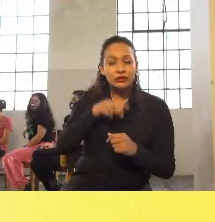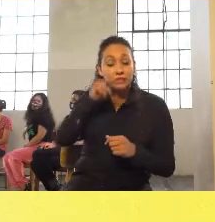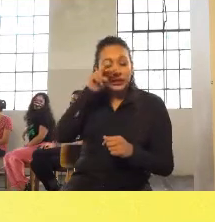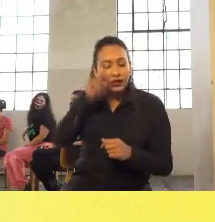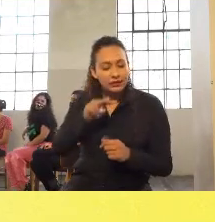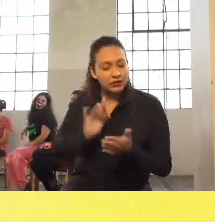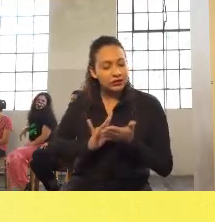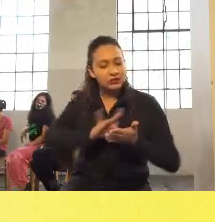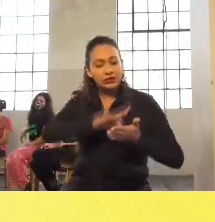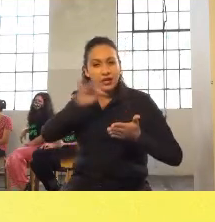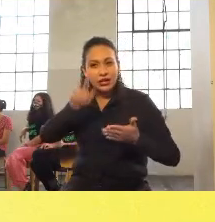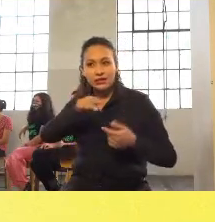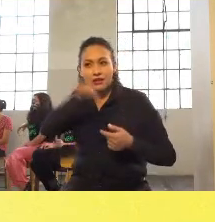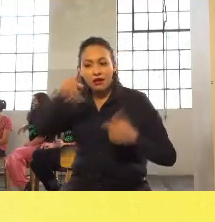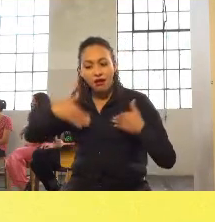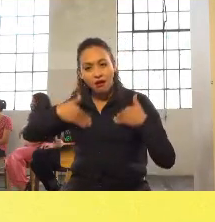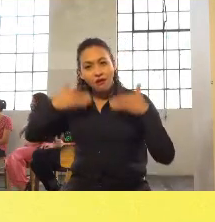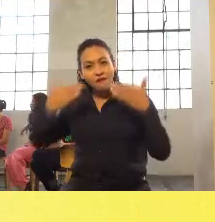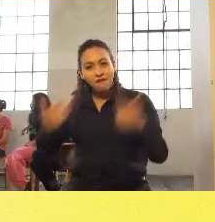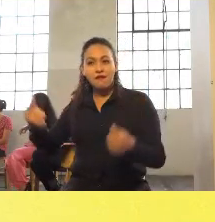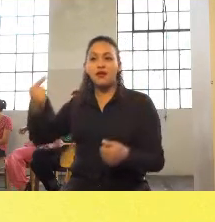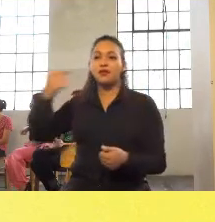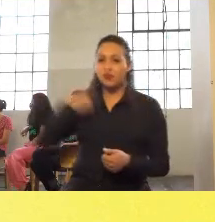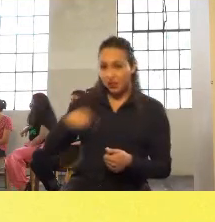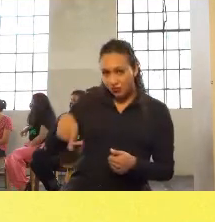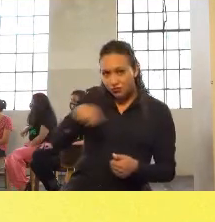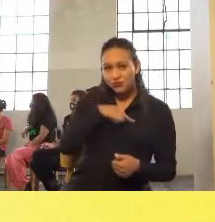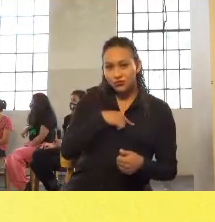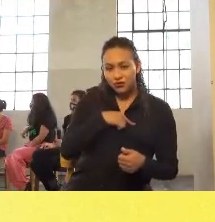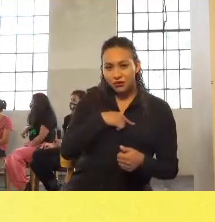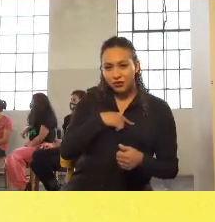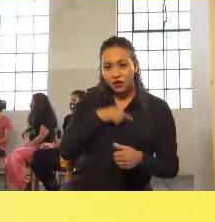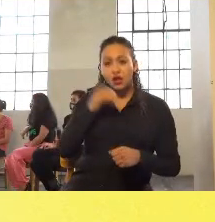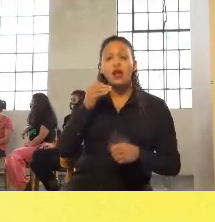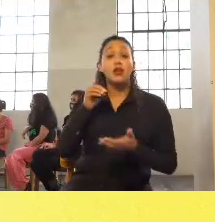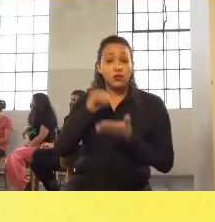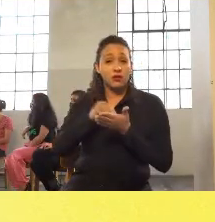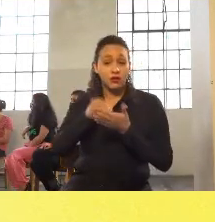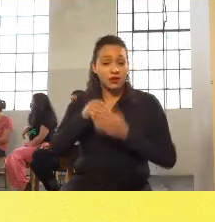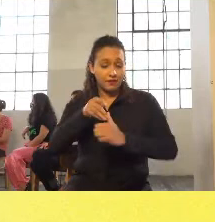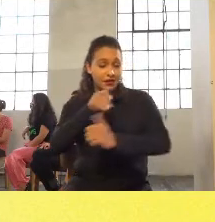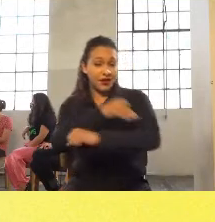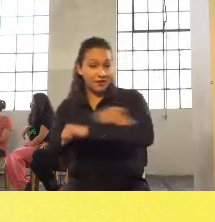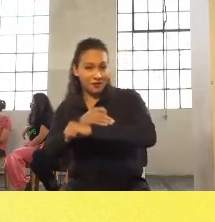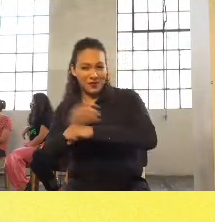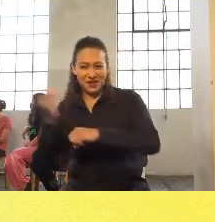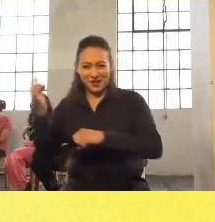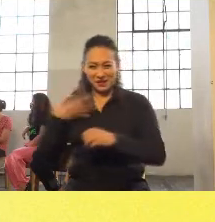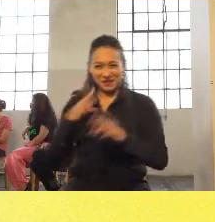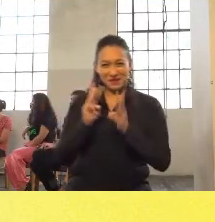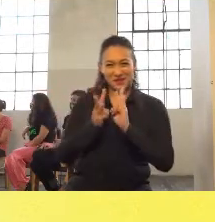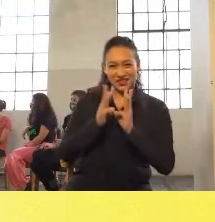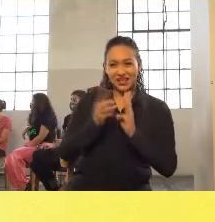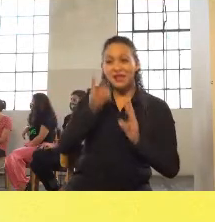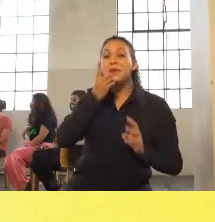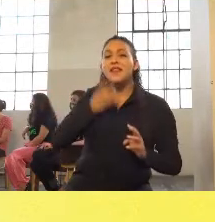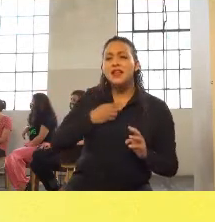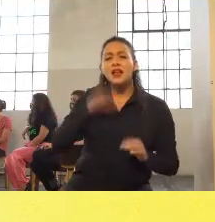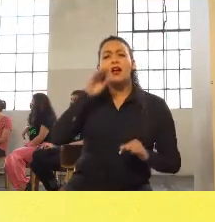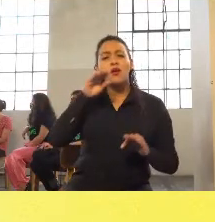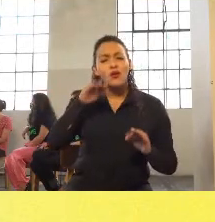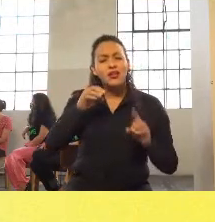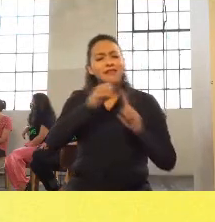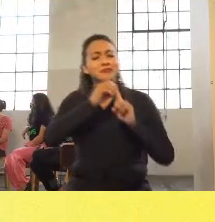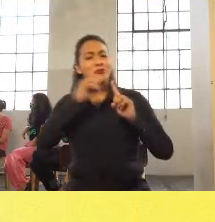fue precioso. O sea, de repente todavía hay familias que nos mandan por WhatsApp de, ay, vamos a hacer esto por mi hija,